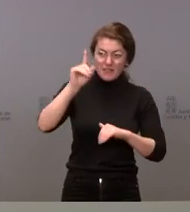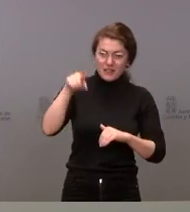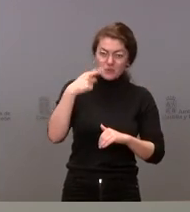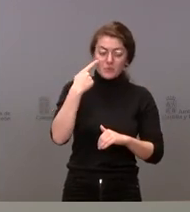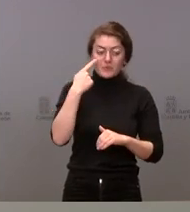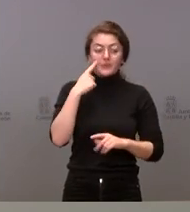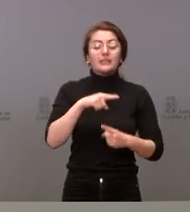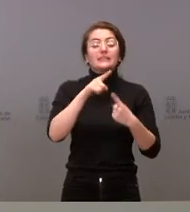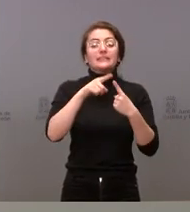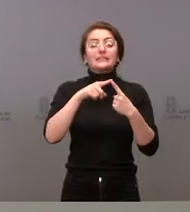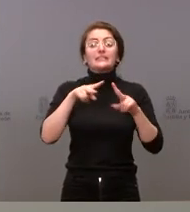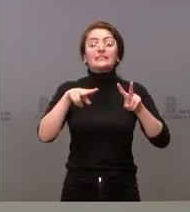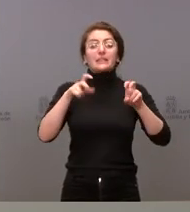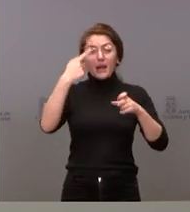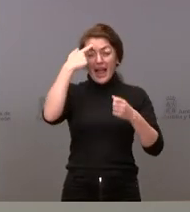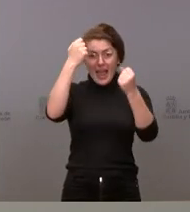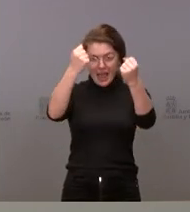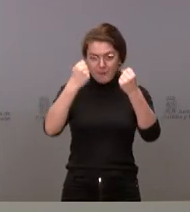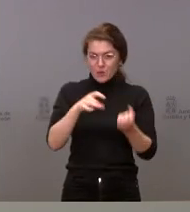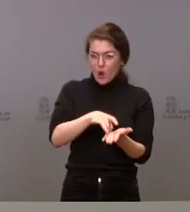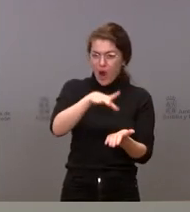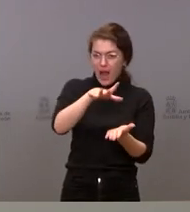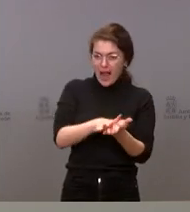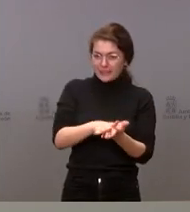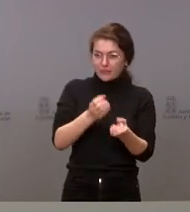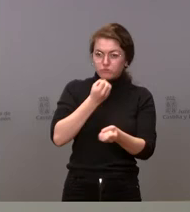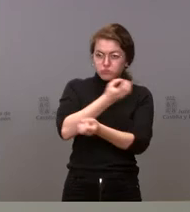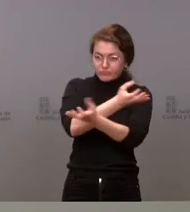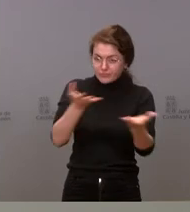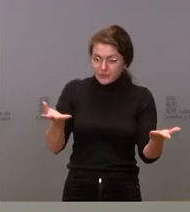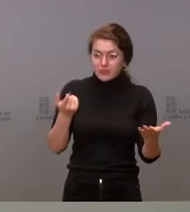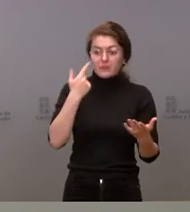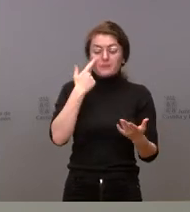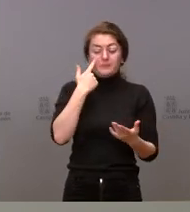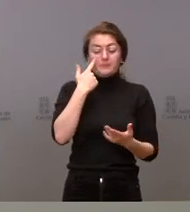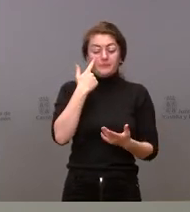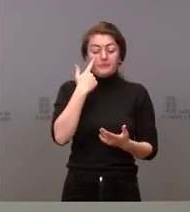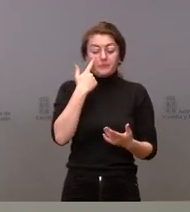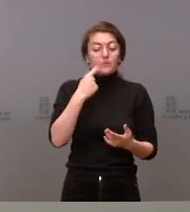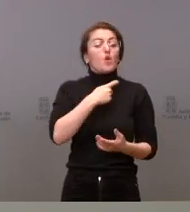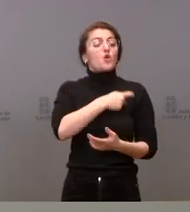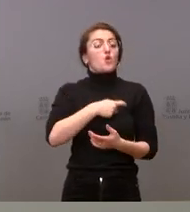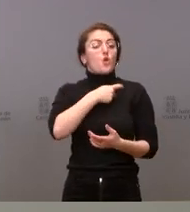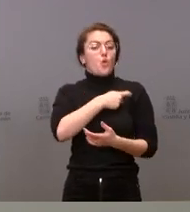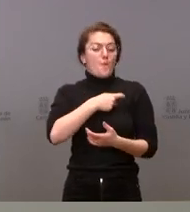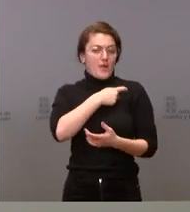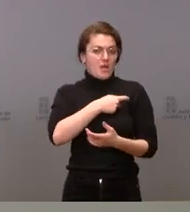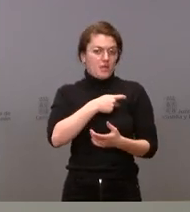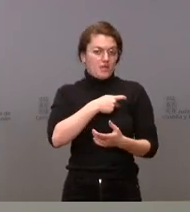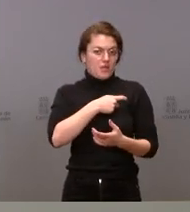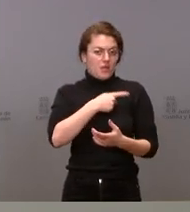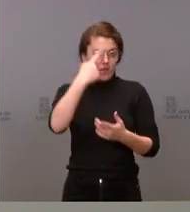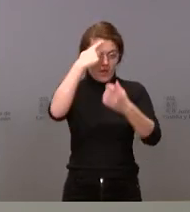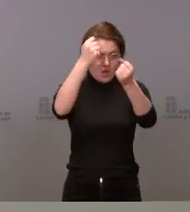este presidente del comité de expertos que me toca por mi calidad no de experto sino de consejero de sanidad